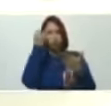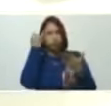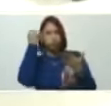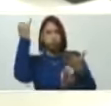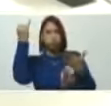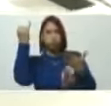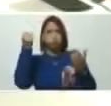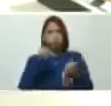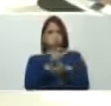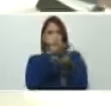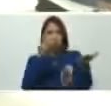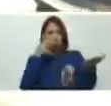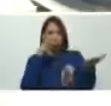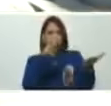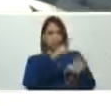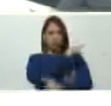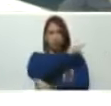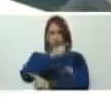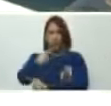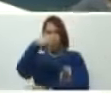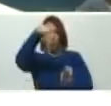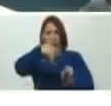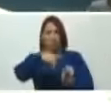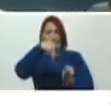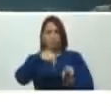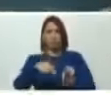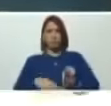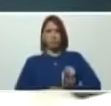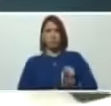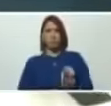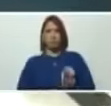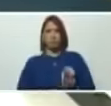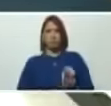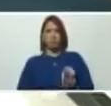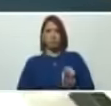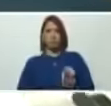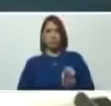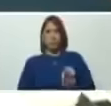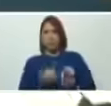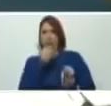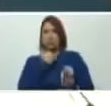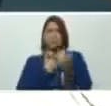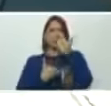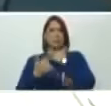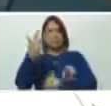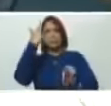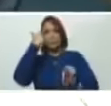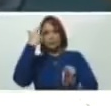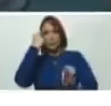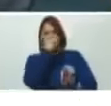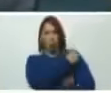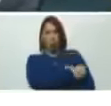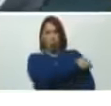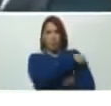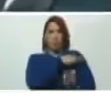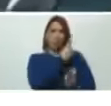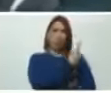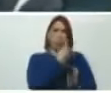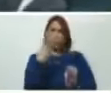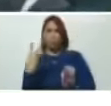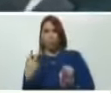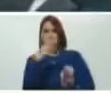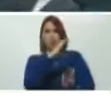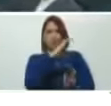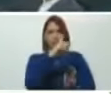han dibujado con sus denuncias aquí, de las fallas que hay en los ambulatorios tipo 1, tipo 2, en los